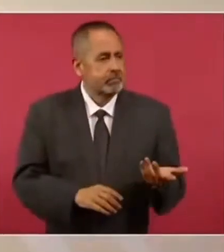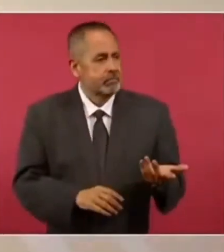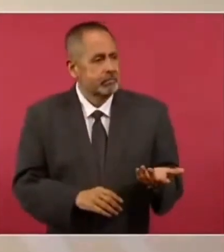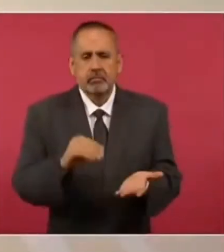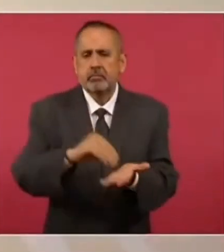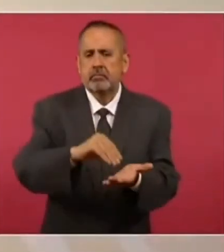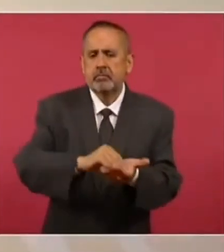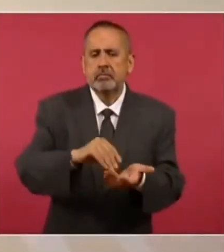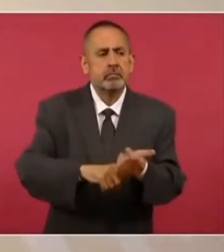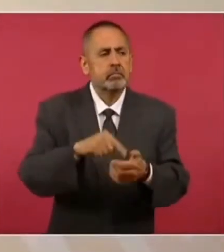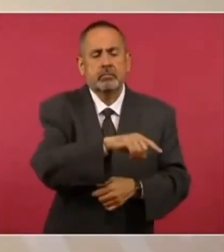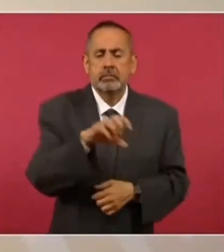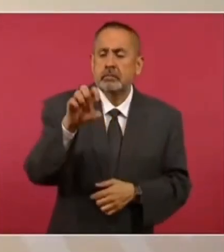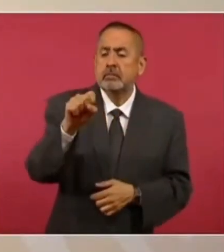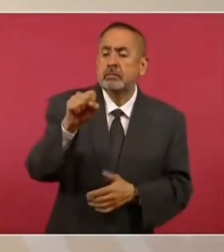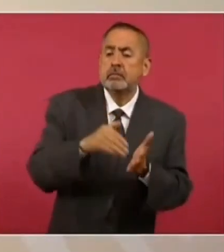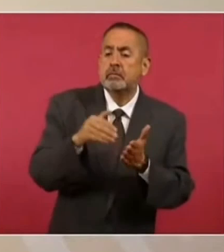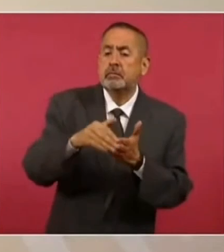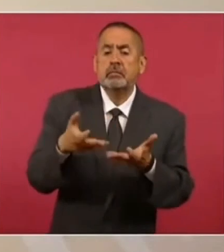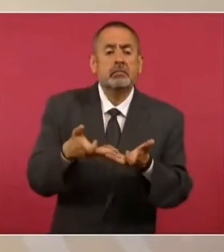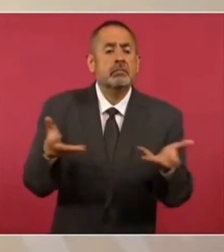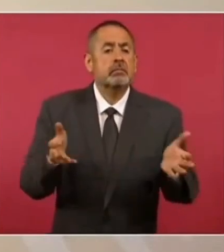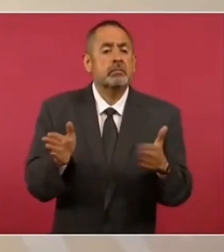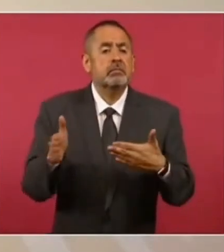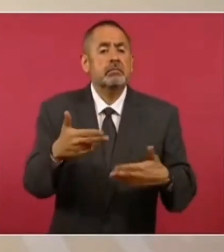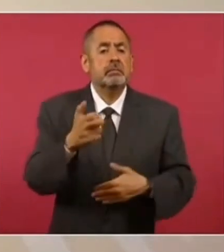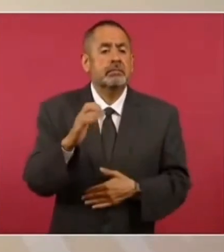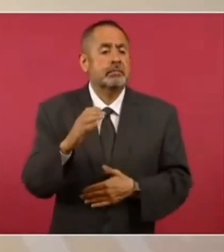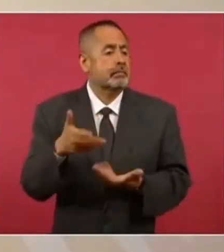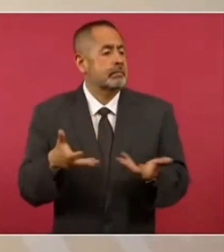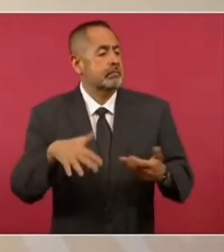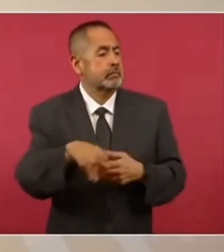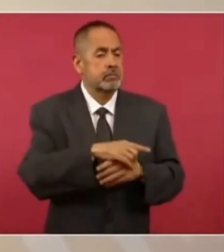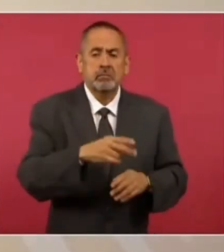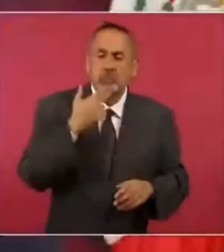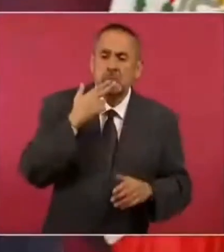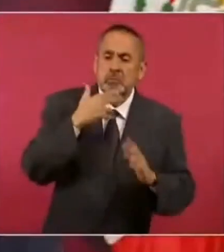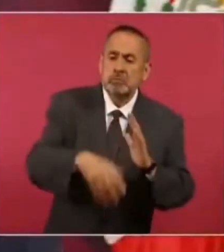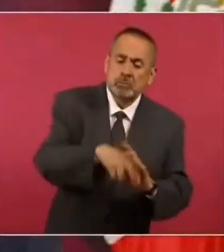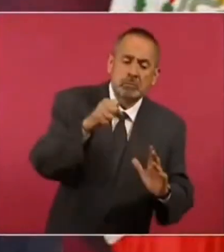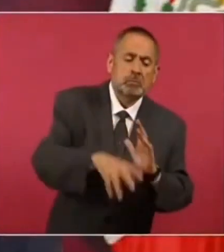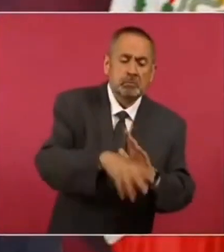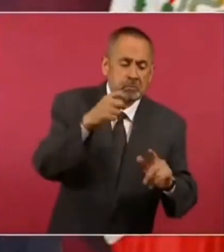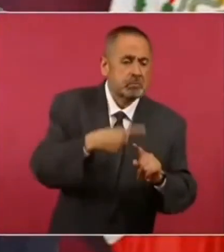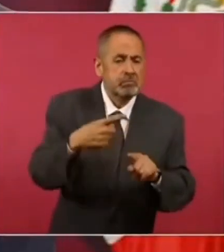60 millones de hectáreas para explorar y explotar minerales